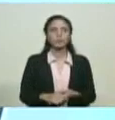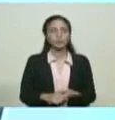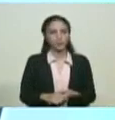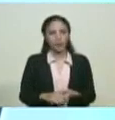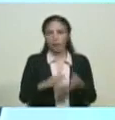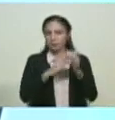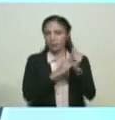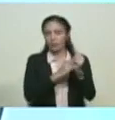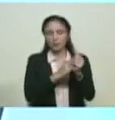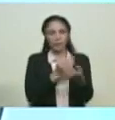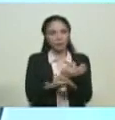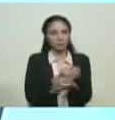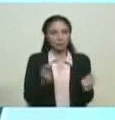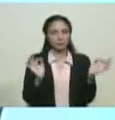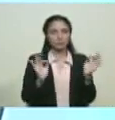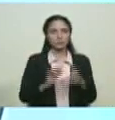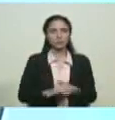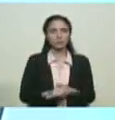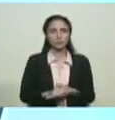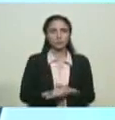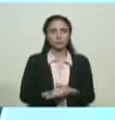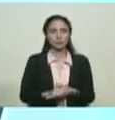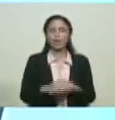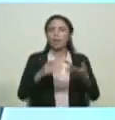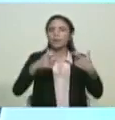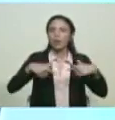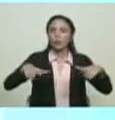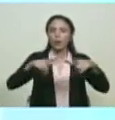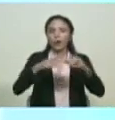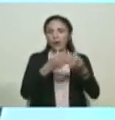líderes territoriales